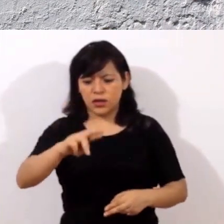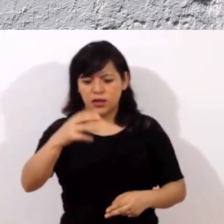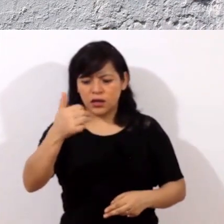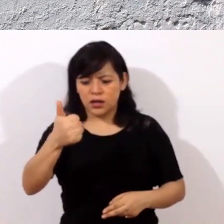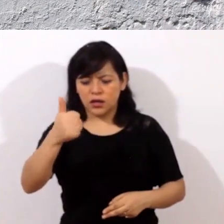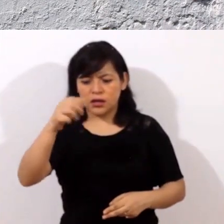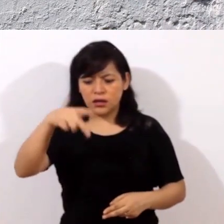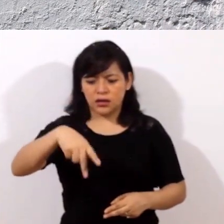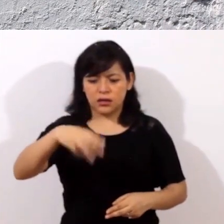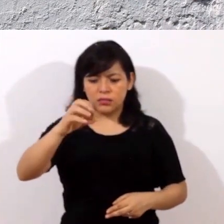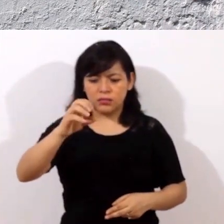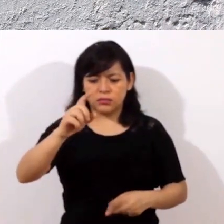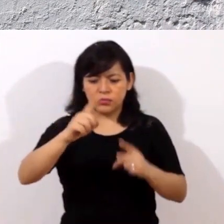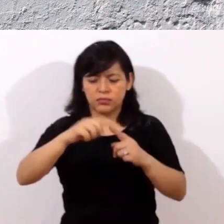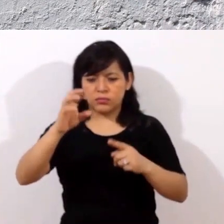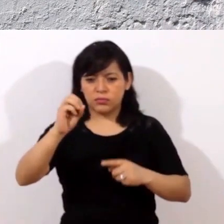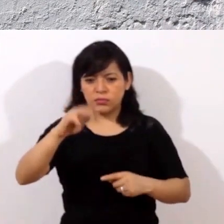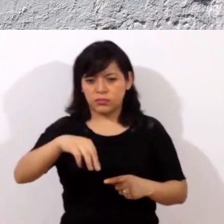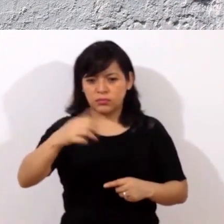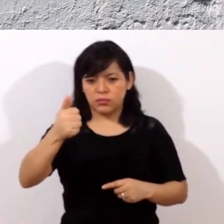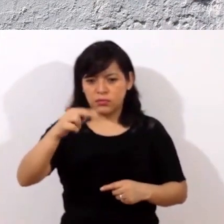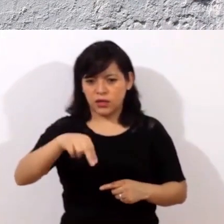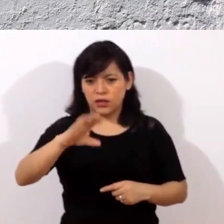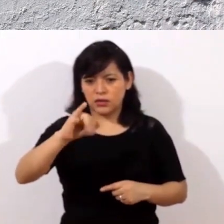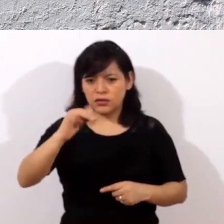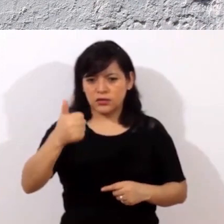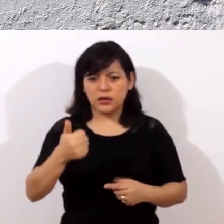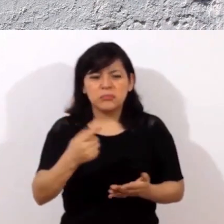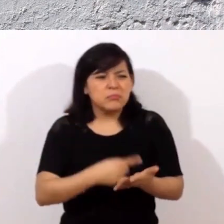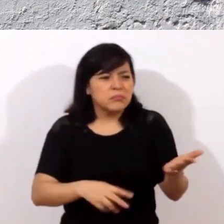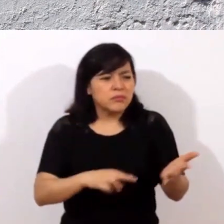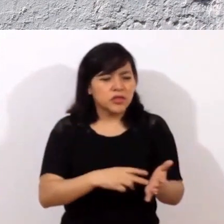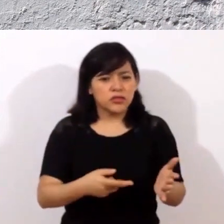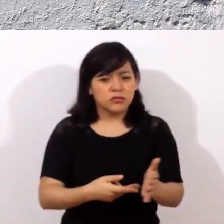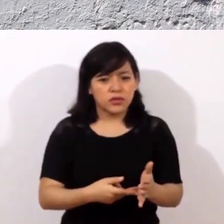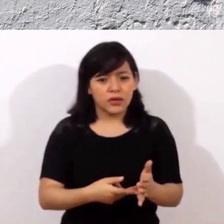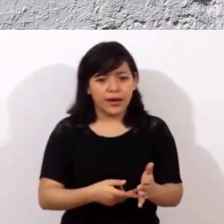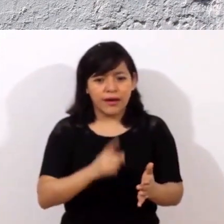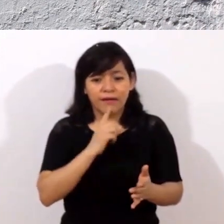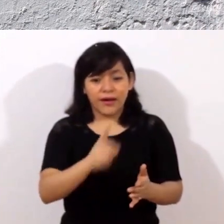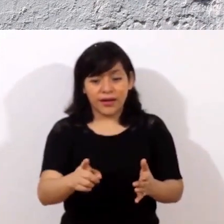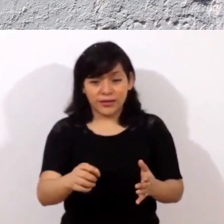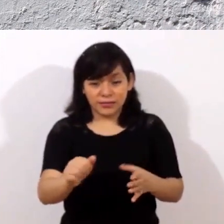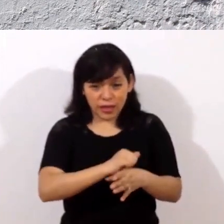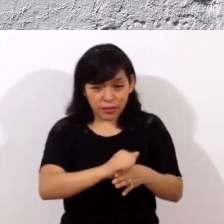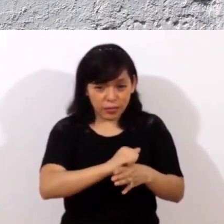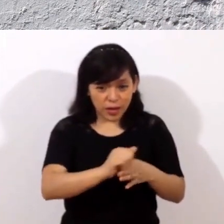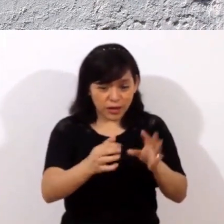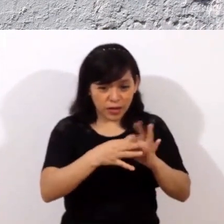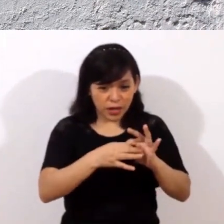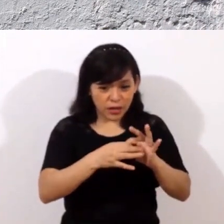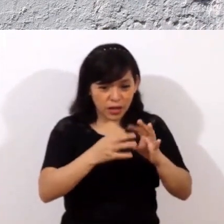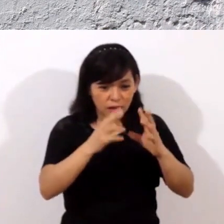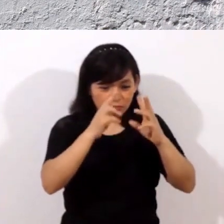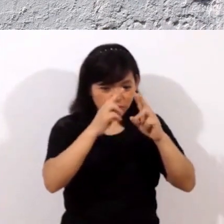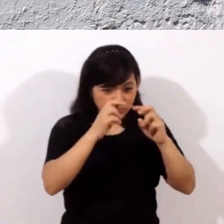práctica de la adivinación por medio de las varas, de los palos. Otros dicen, tal vez se refiere